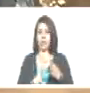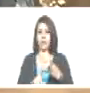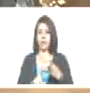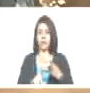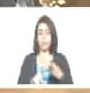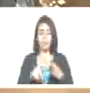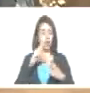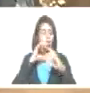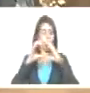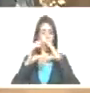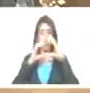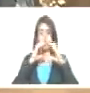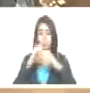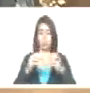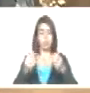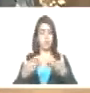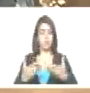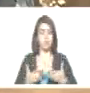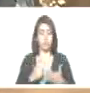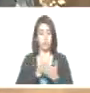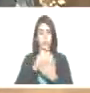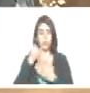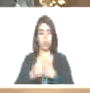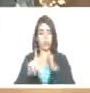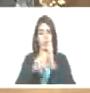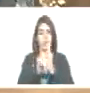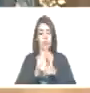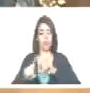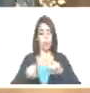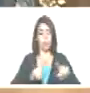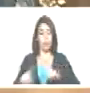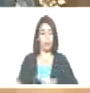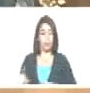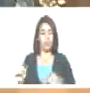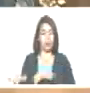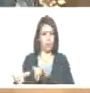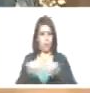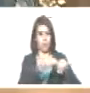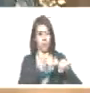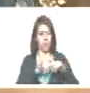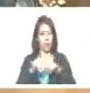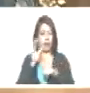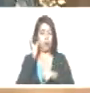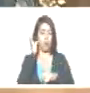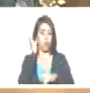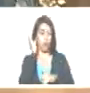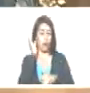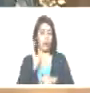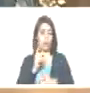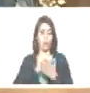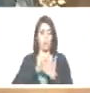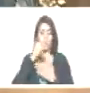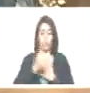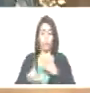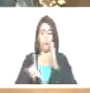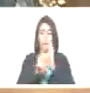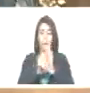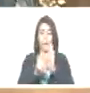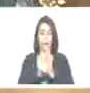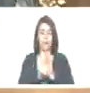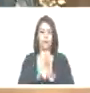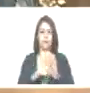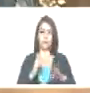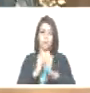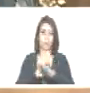Comunicación recibida con el proyecto de ley orgánica para la igualdad de las mujeres y el proyecto de ley orgánica contra todo